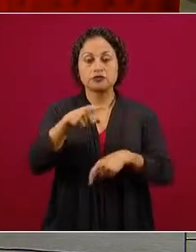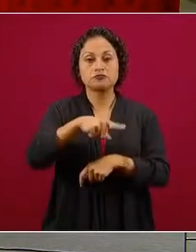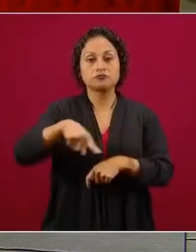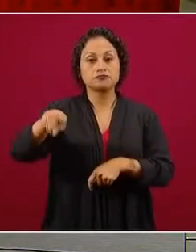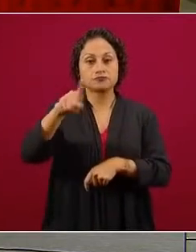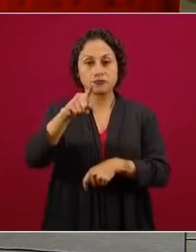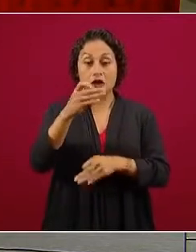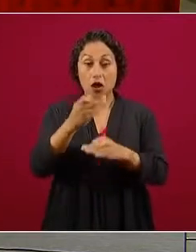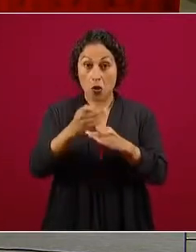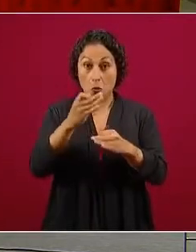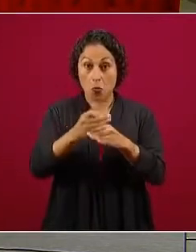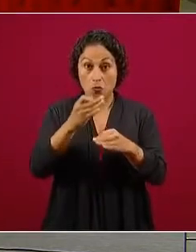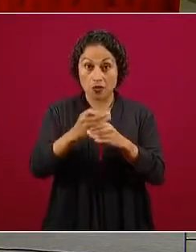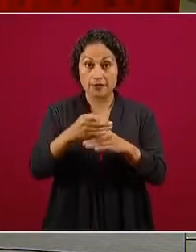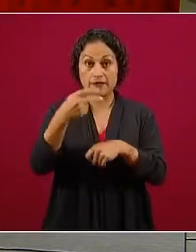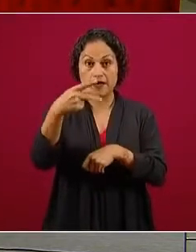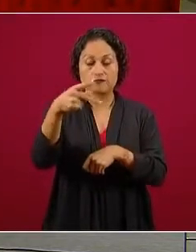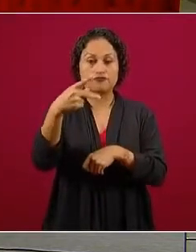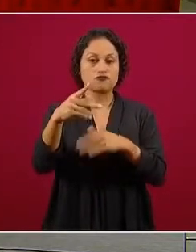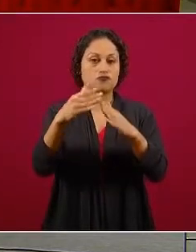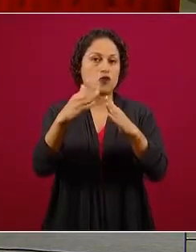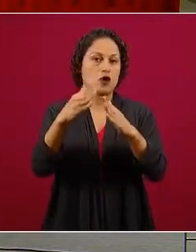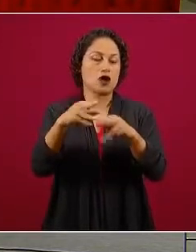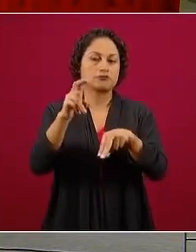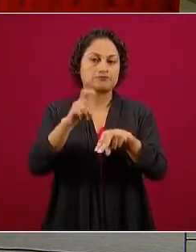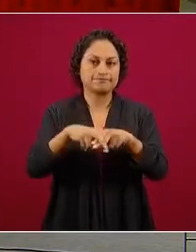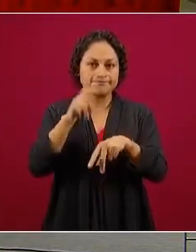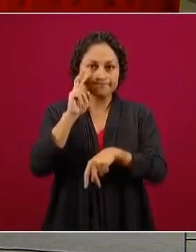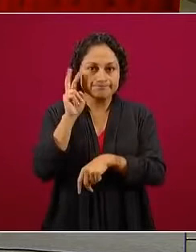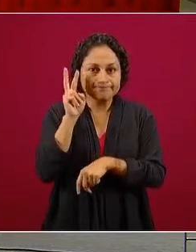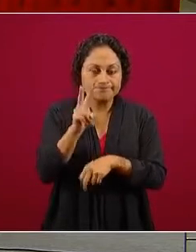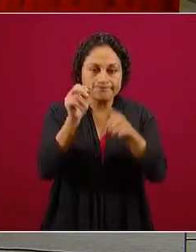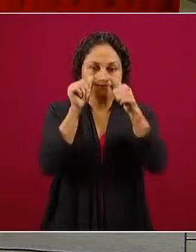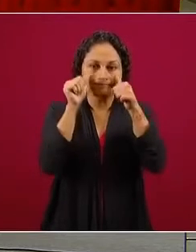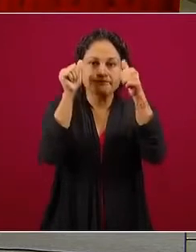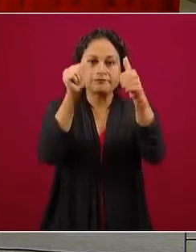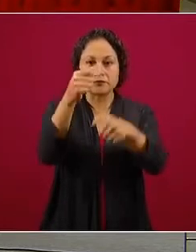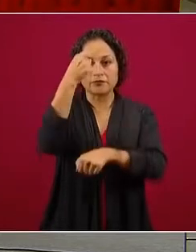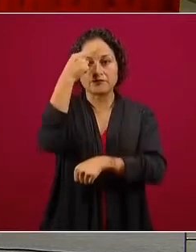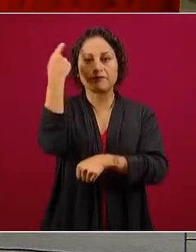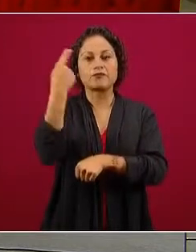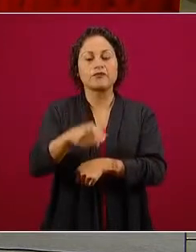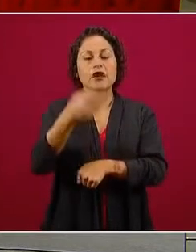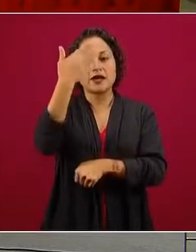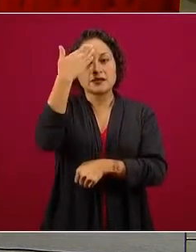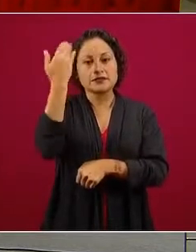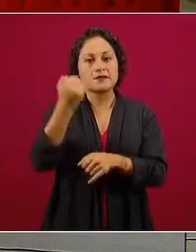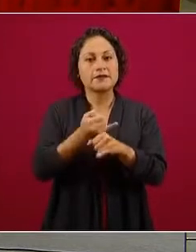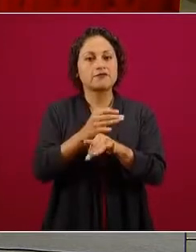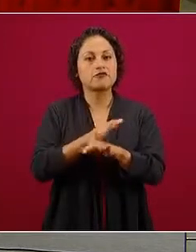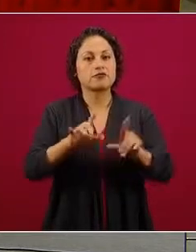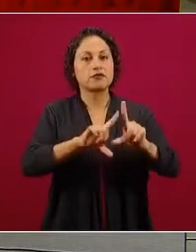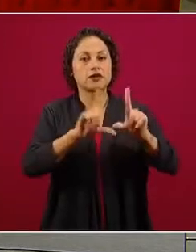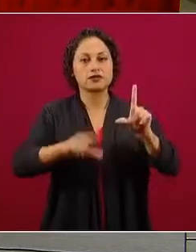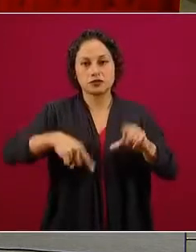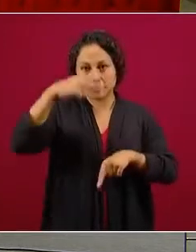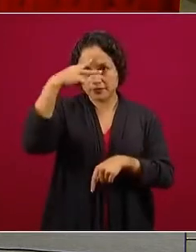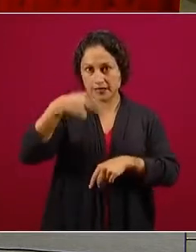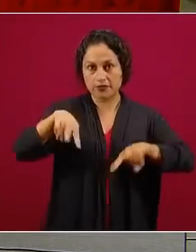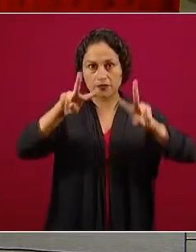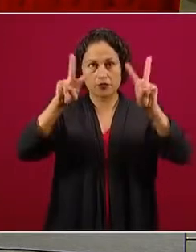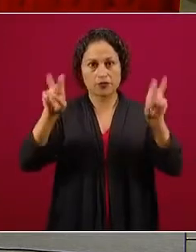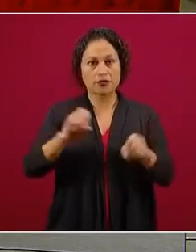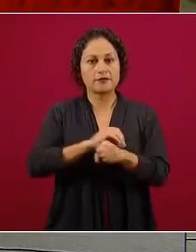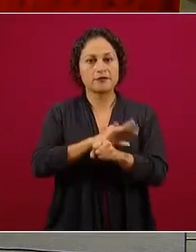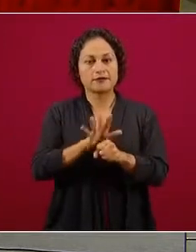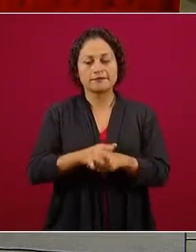estos minutos de su tiempo a poder actualizarse sobre lo que está sucediendo en México en relación al COVID-19. El